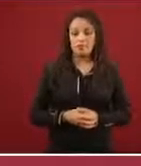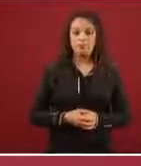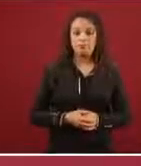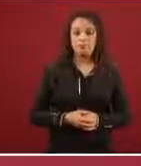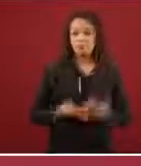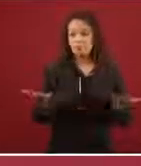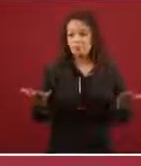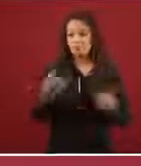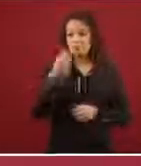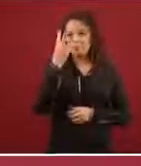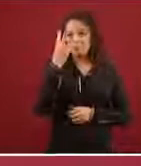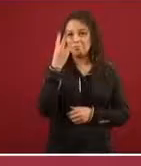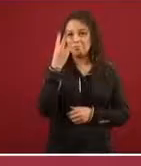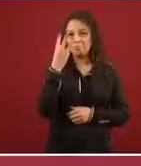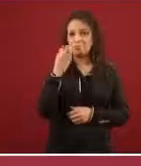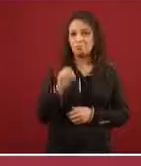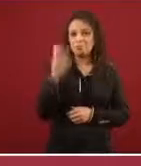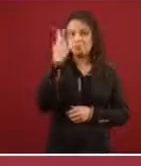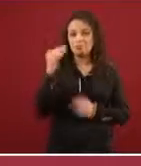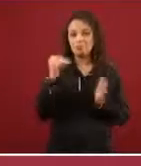5 mil millones de pesos.